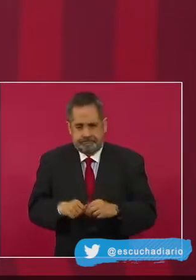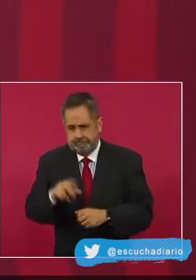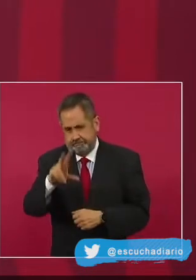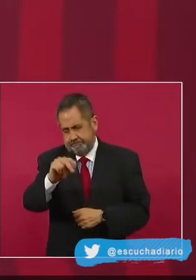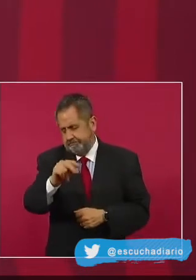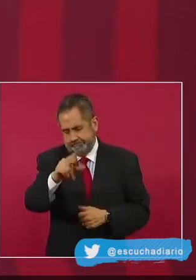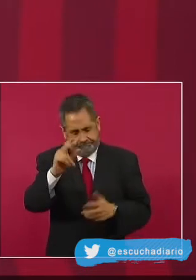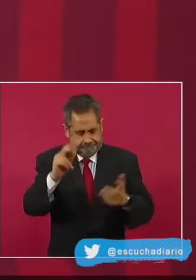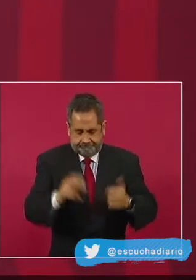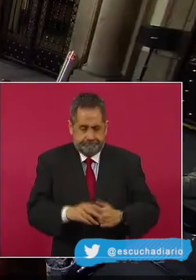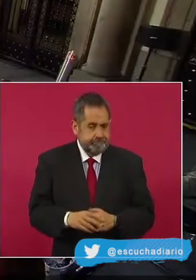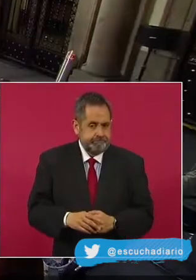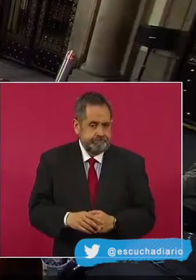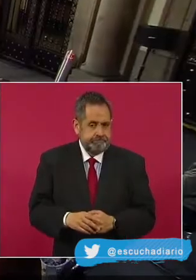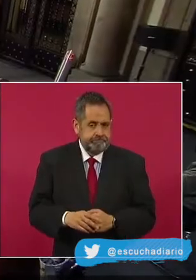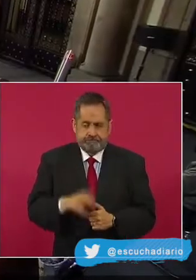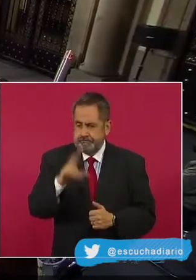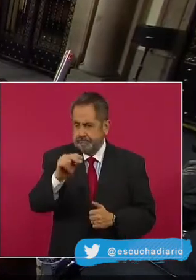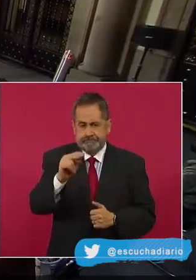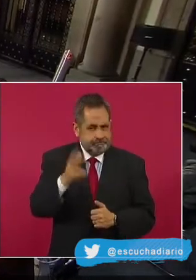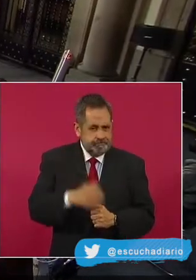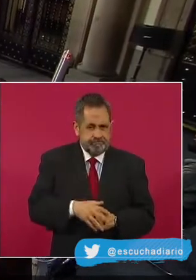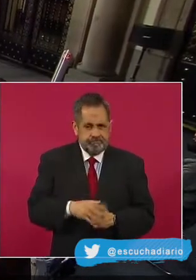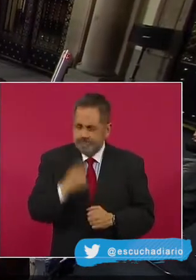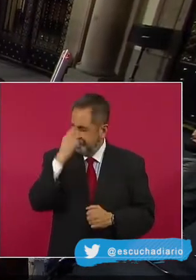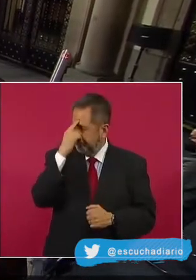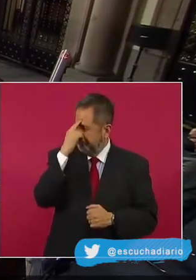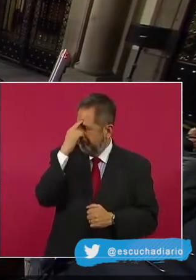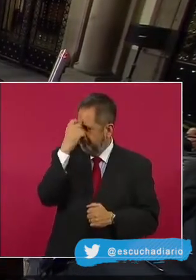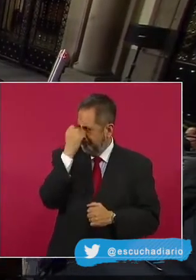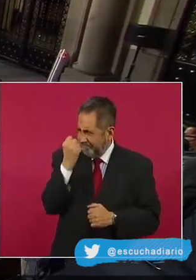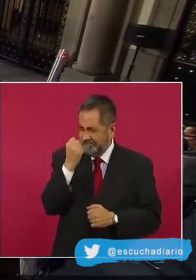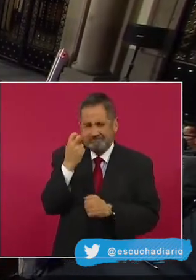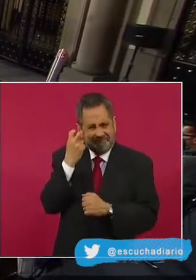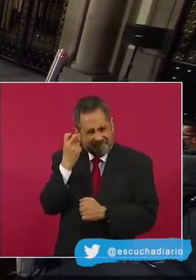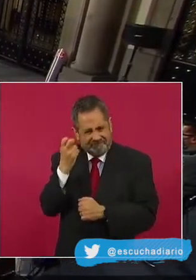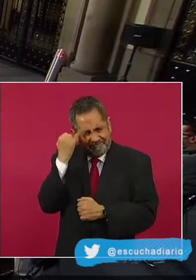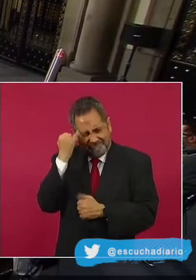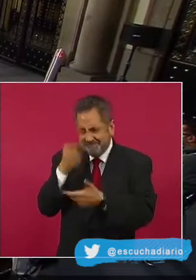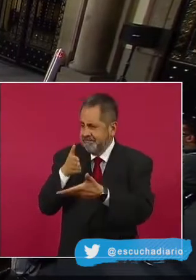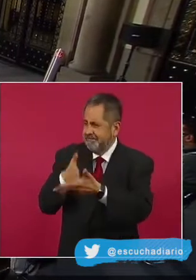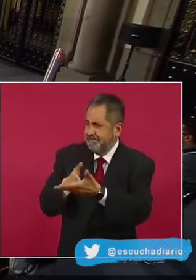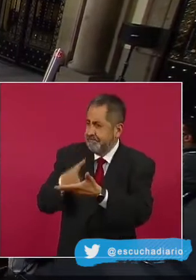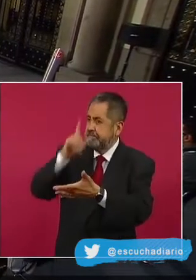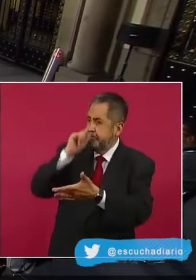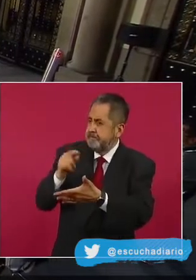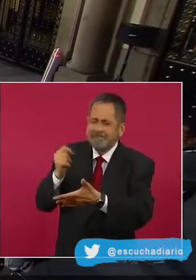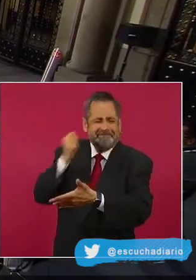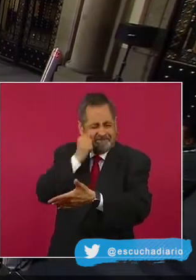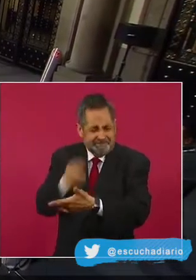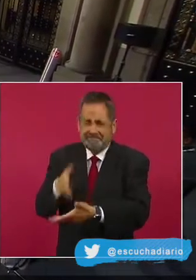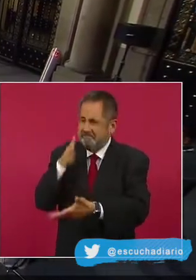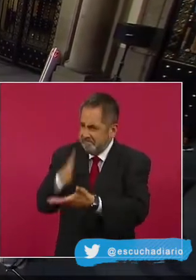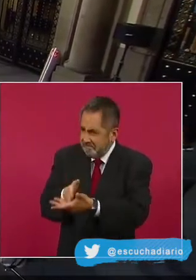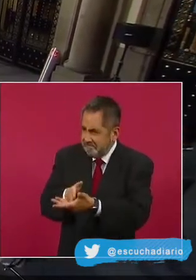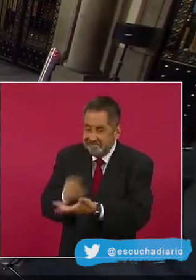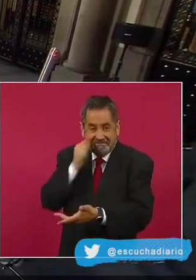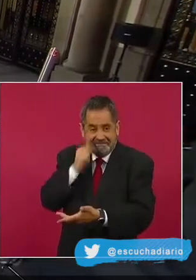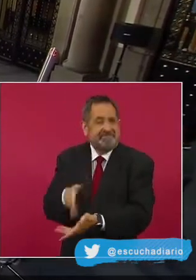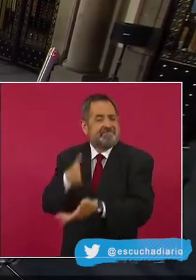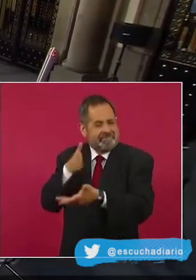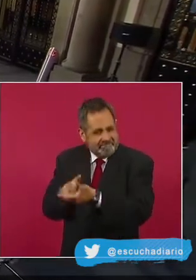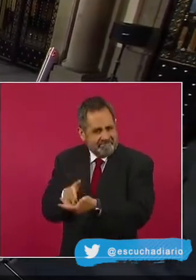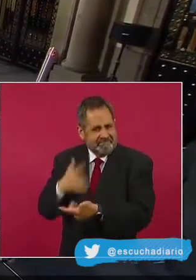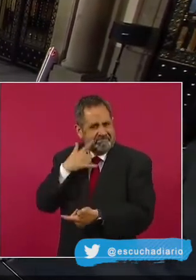Córdoba interpusieron un amparo para poder mantener sus altos salarios e incluso ganar más que el presidente de la República, derrochando así